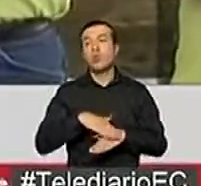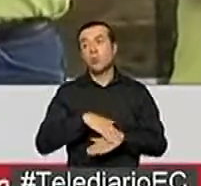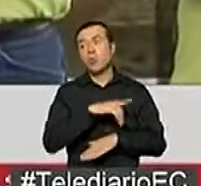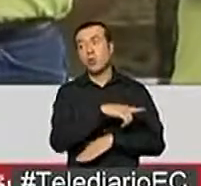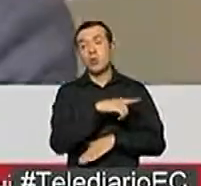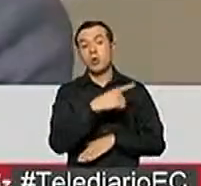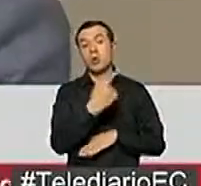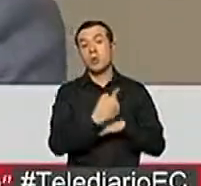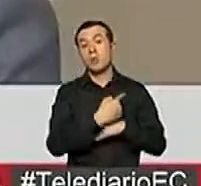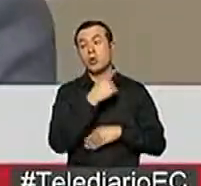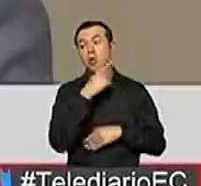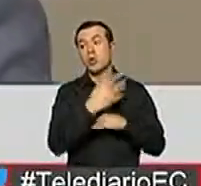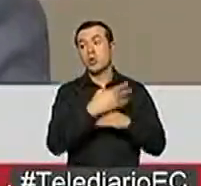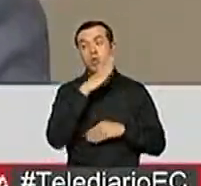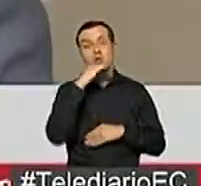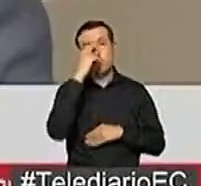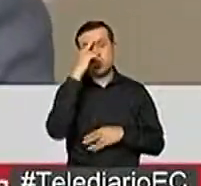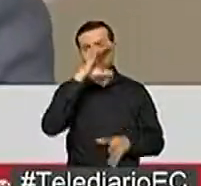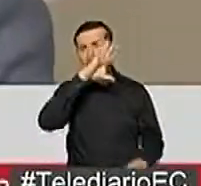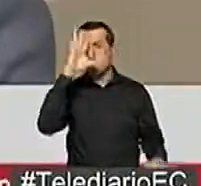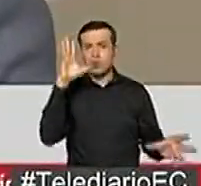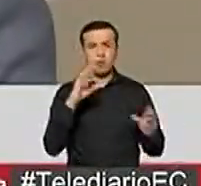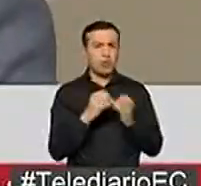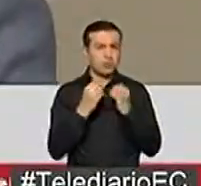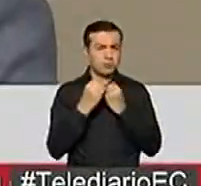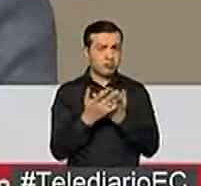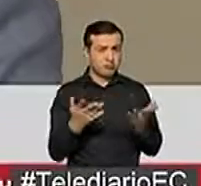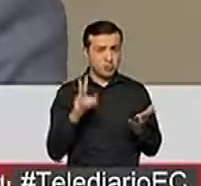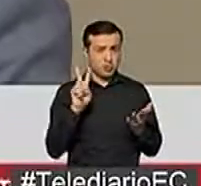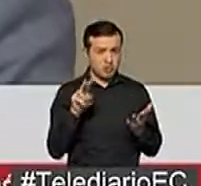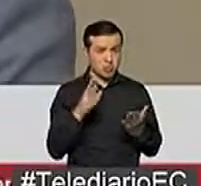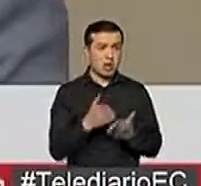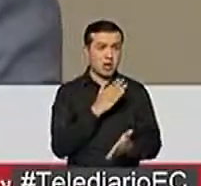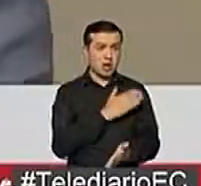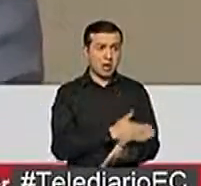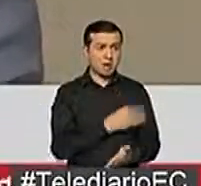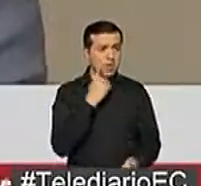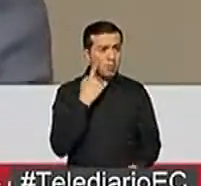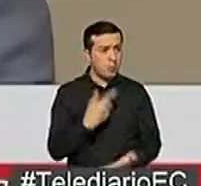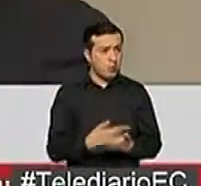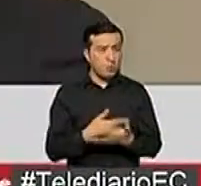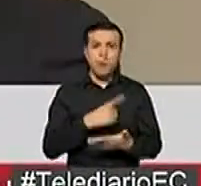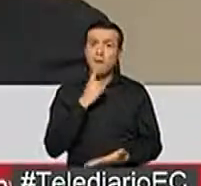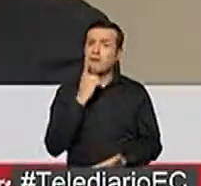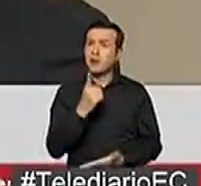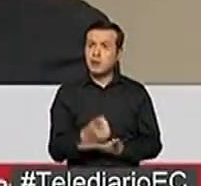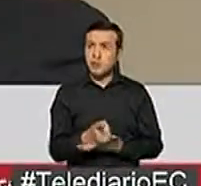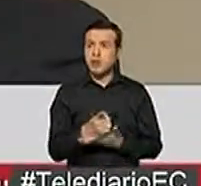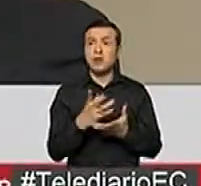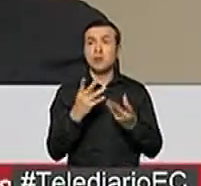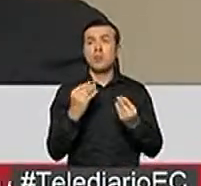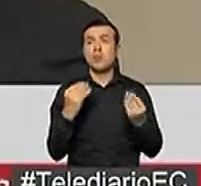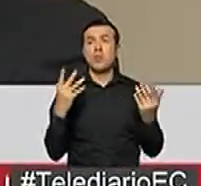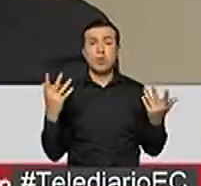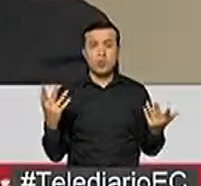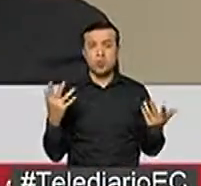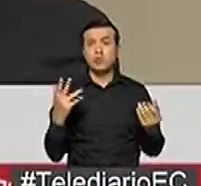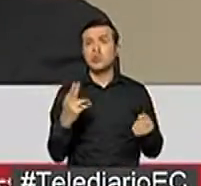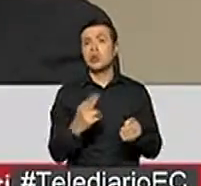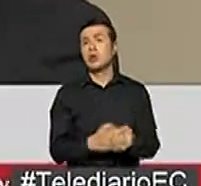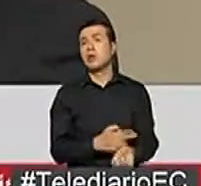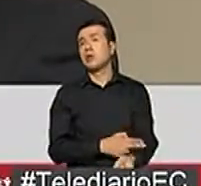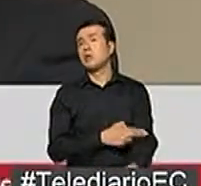Correa. Todo, absolutamente todo lo que dijo hace dos meses atrás se está corroborando con este testimonio. Que el exceso este de